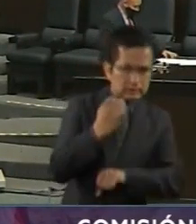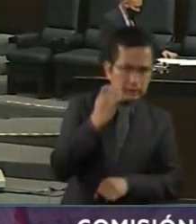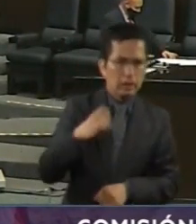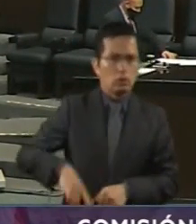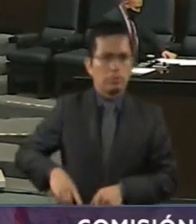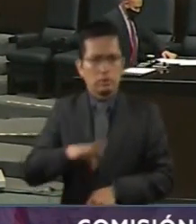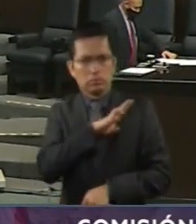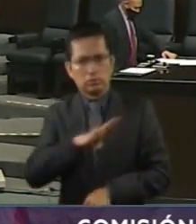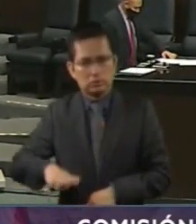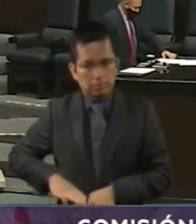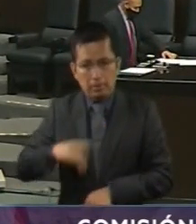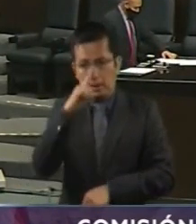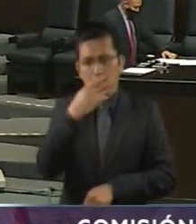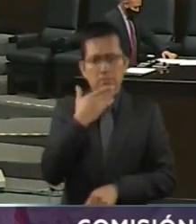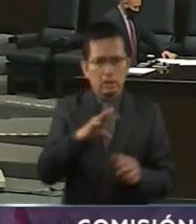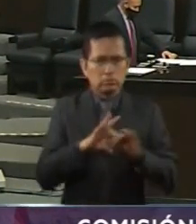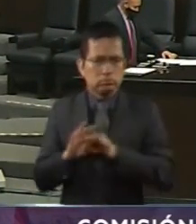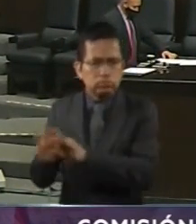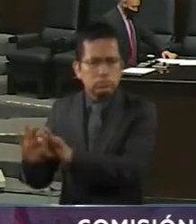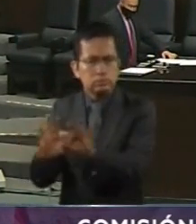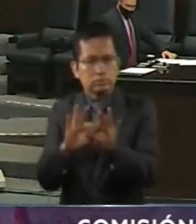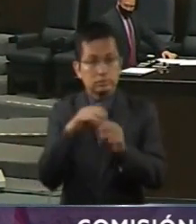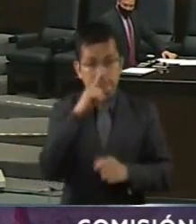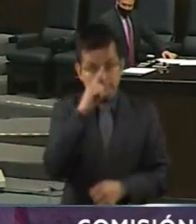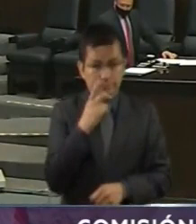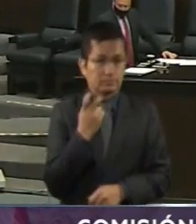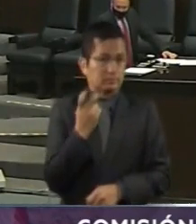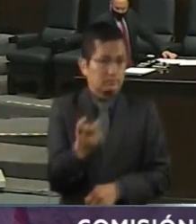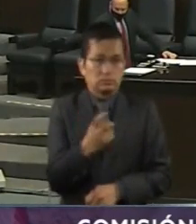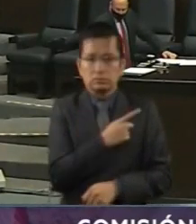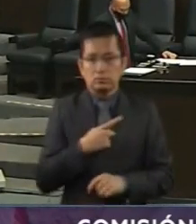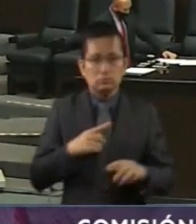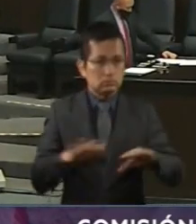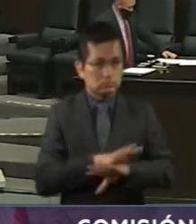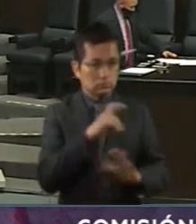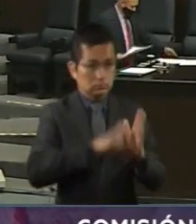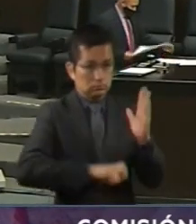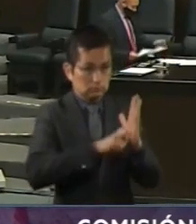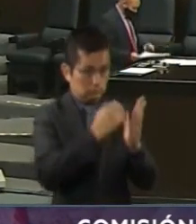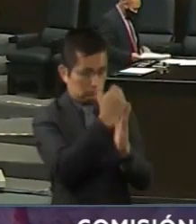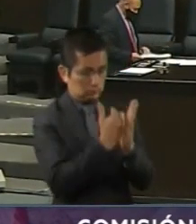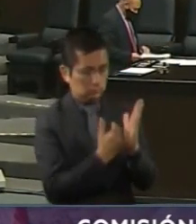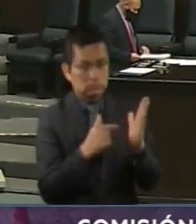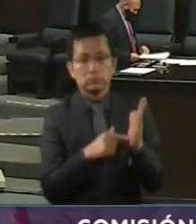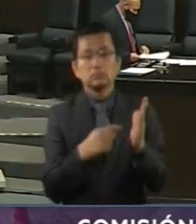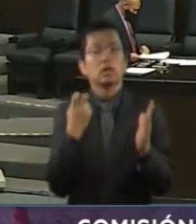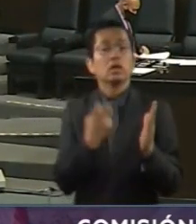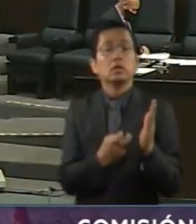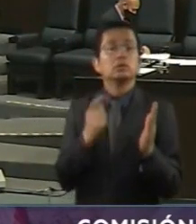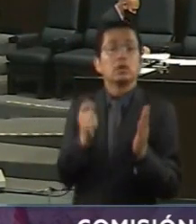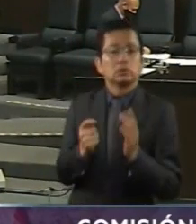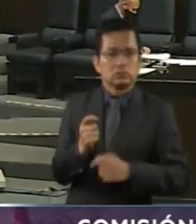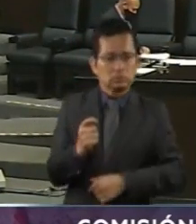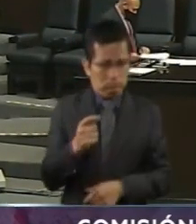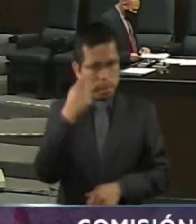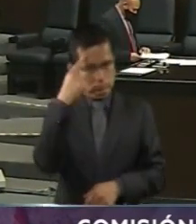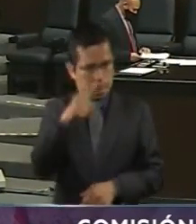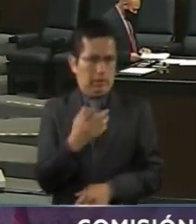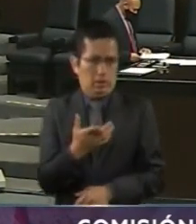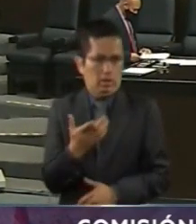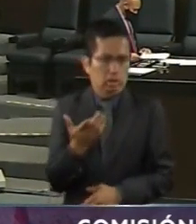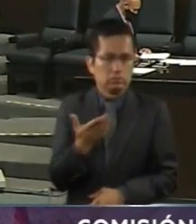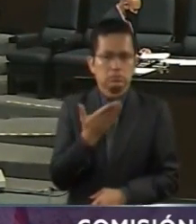cambios, que tienen generalmente definidos o que se tienen generalmente definidos por la